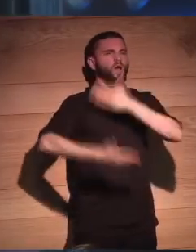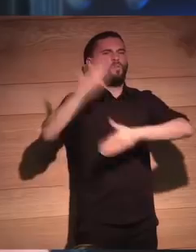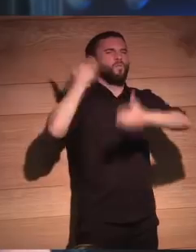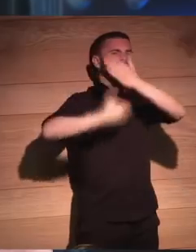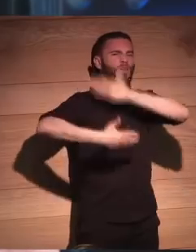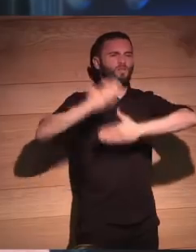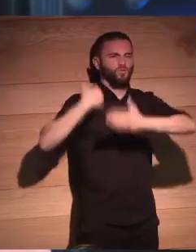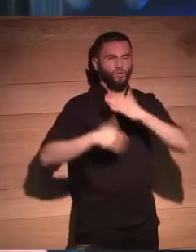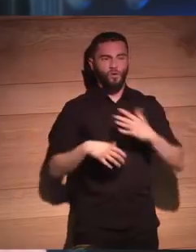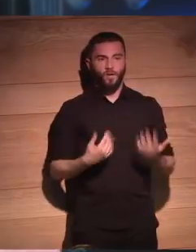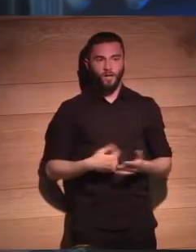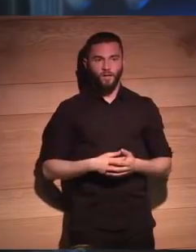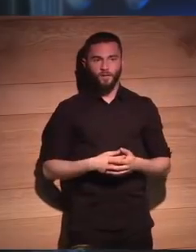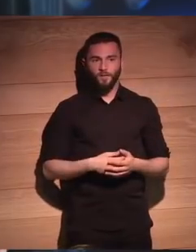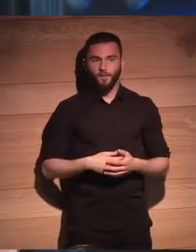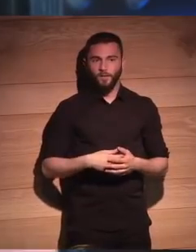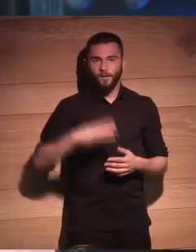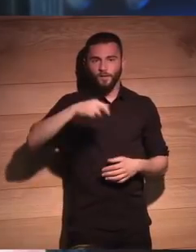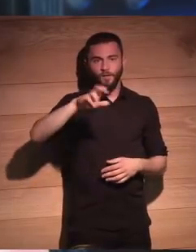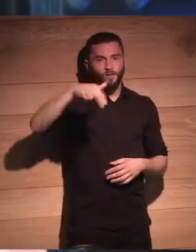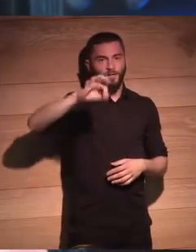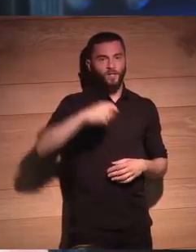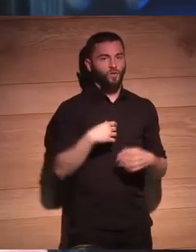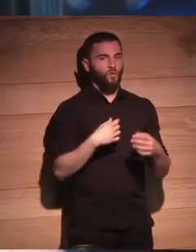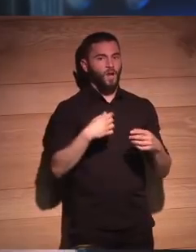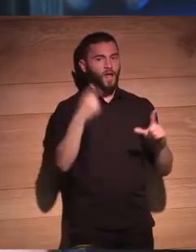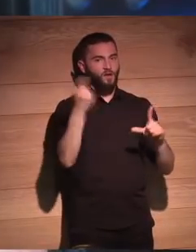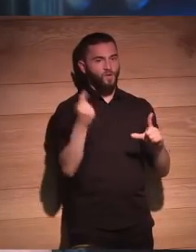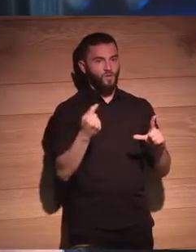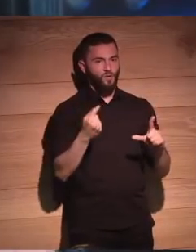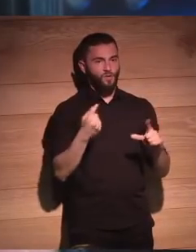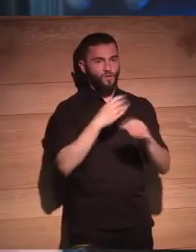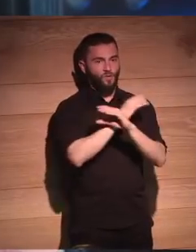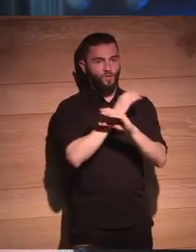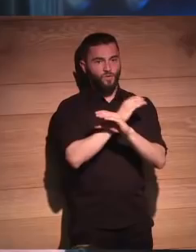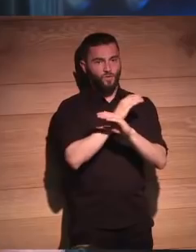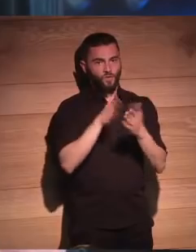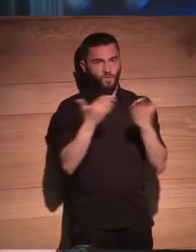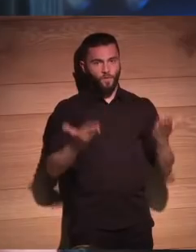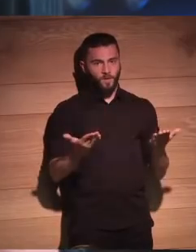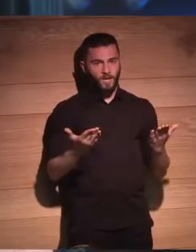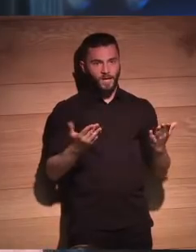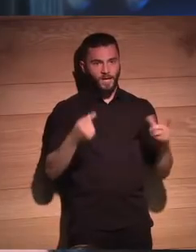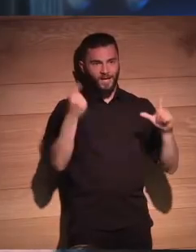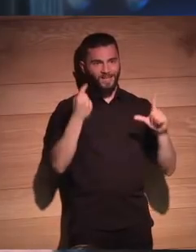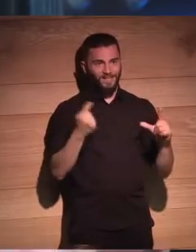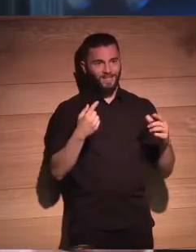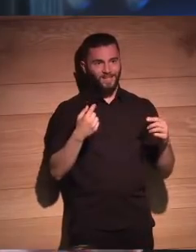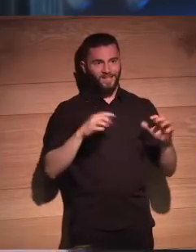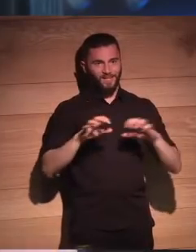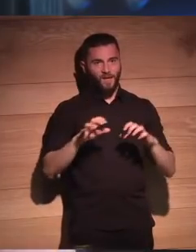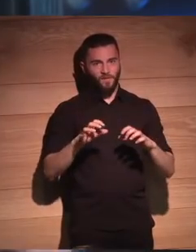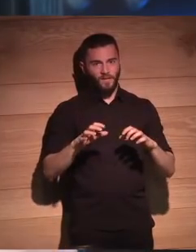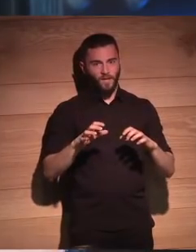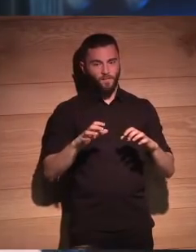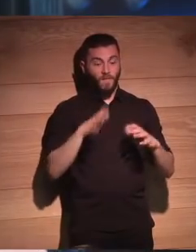a hacer eso. Creo que fue Moreno, si recuerdo mal, una especie de novela gráfica y tal, que realmente fue pionero en utilizar la tecnología digital, claro, de un modo que ahora daría risa,